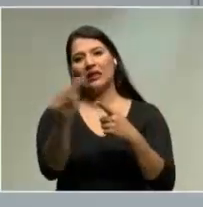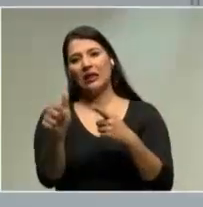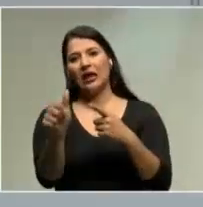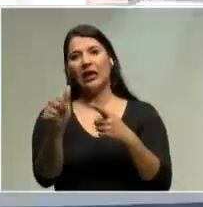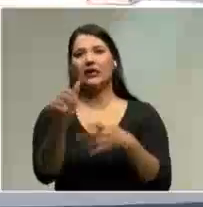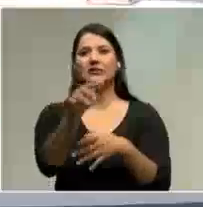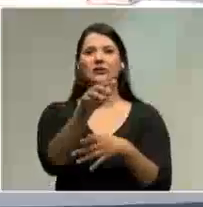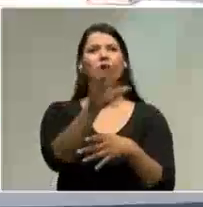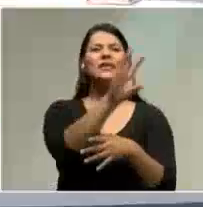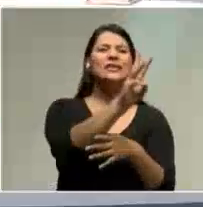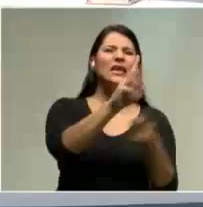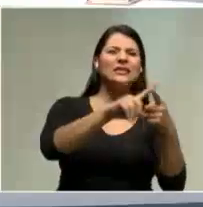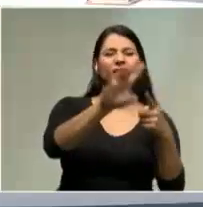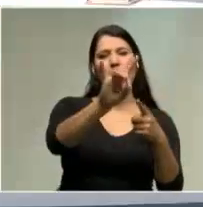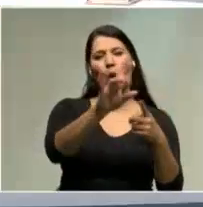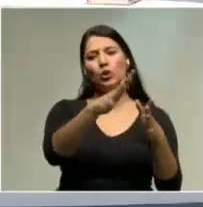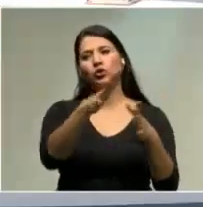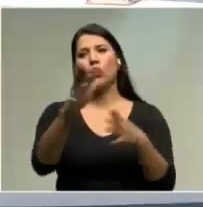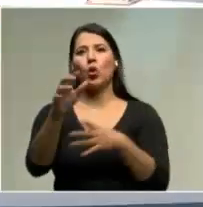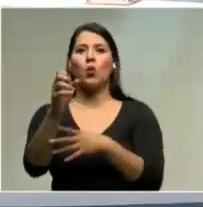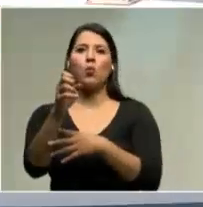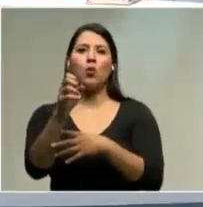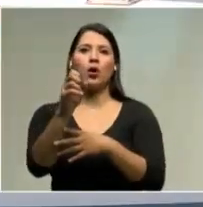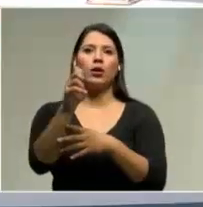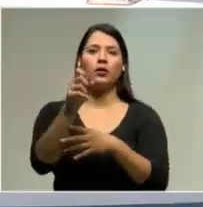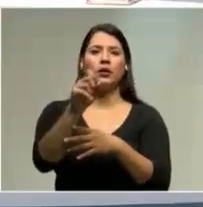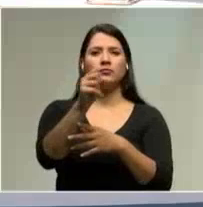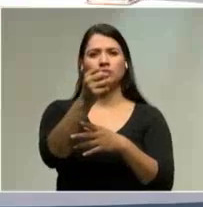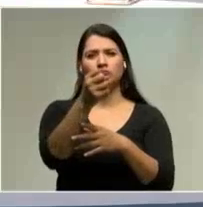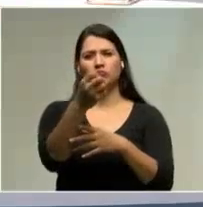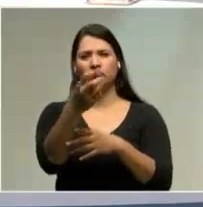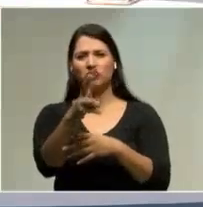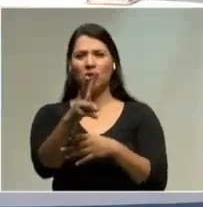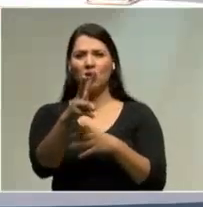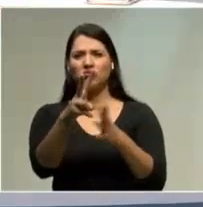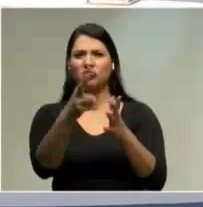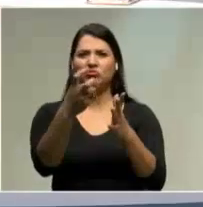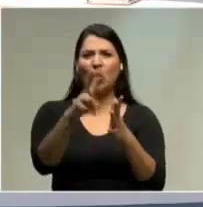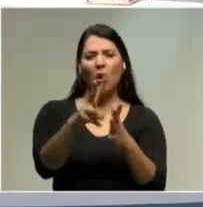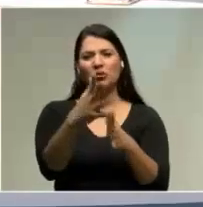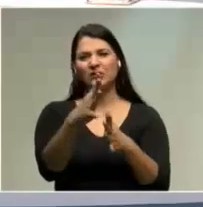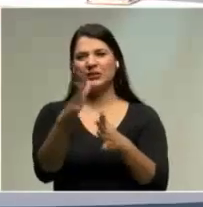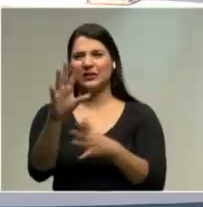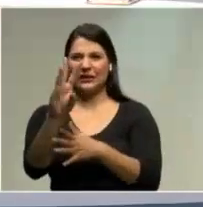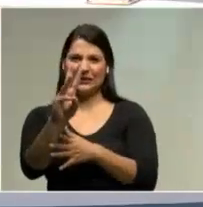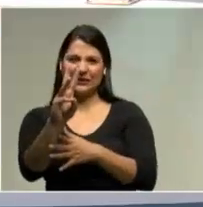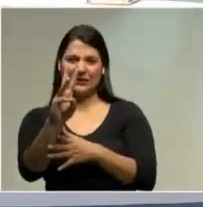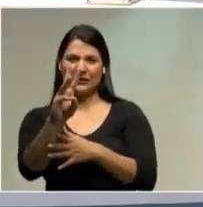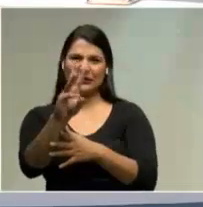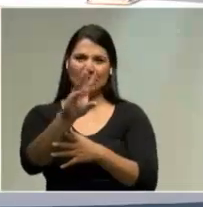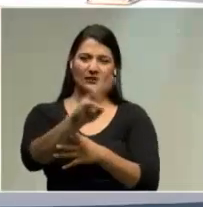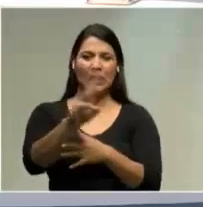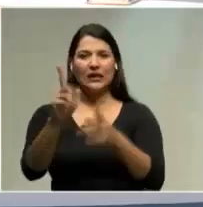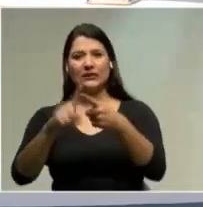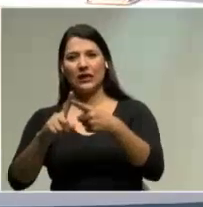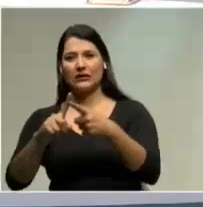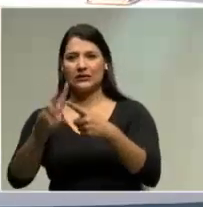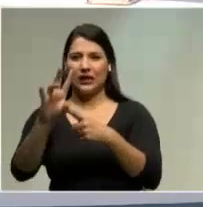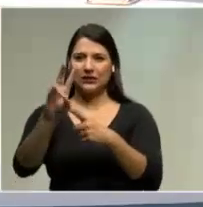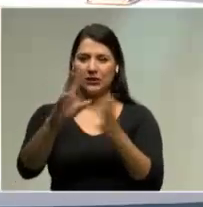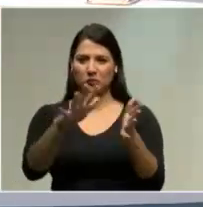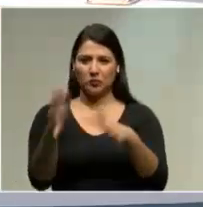en hora pico. En otro que se puede durar 20 minutos, duramos 42 por ahí. Entonces, realmente sí existe